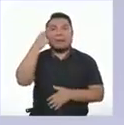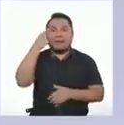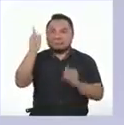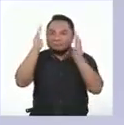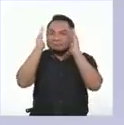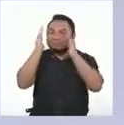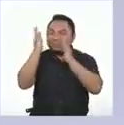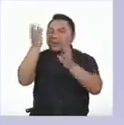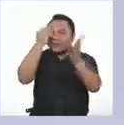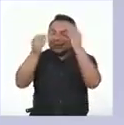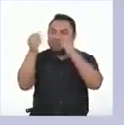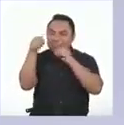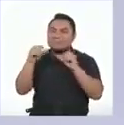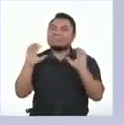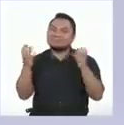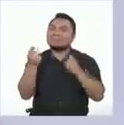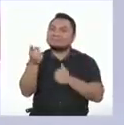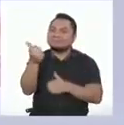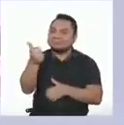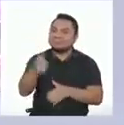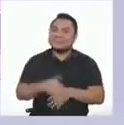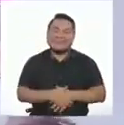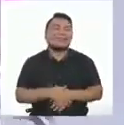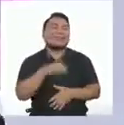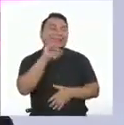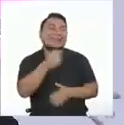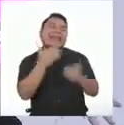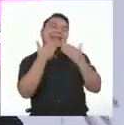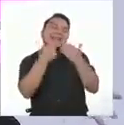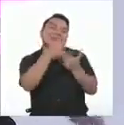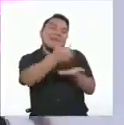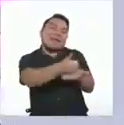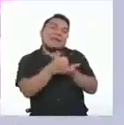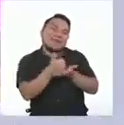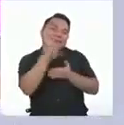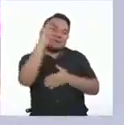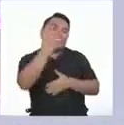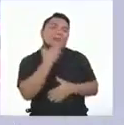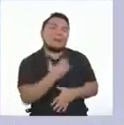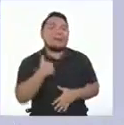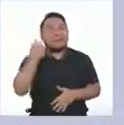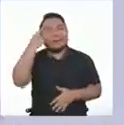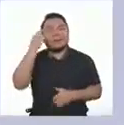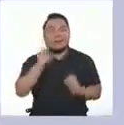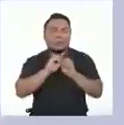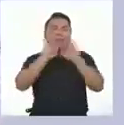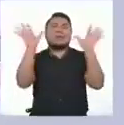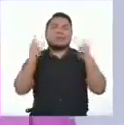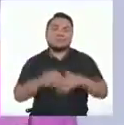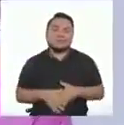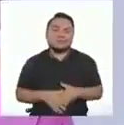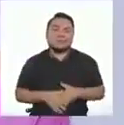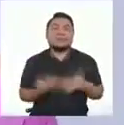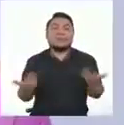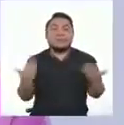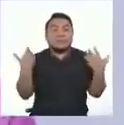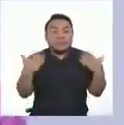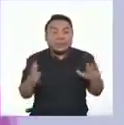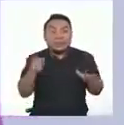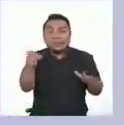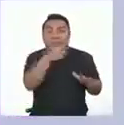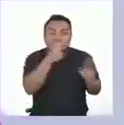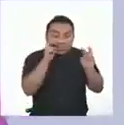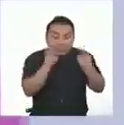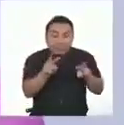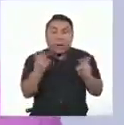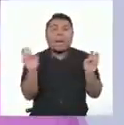puesto atención durante la actividad. Todo gracias a su ayuda, profesora. Ahora lo tenemos súper claro. Y ya que estamos